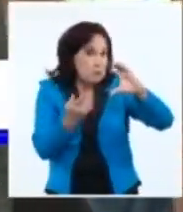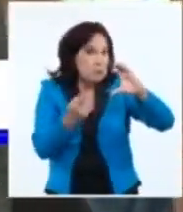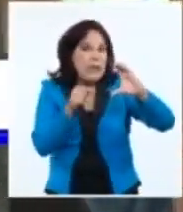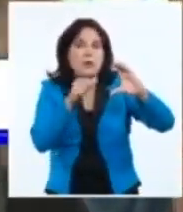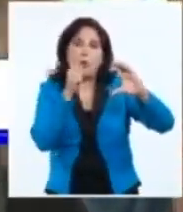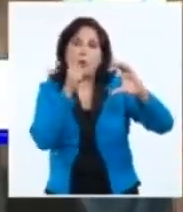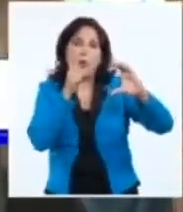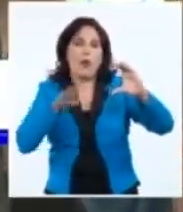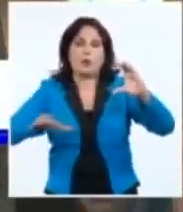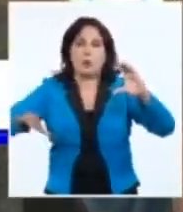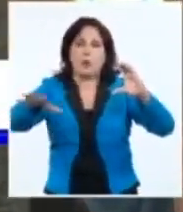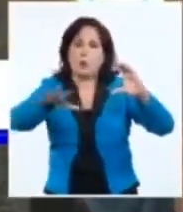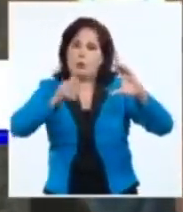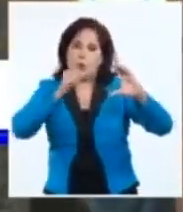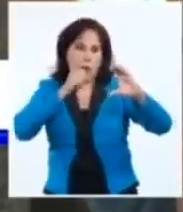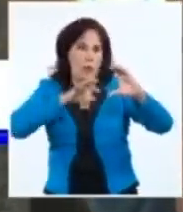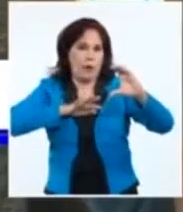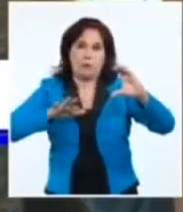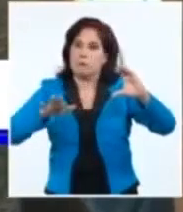inquietud que tenemos porque